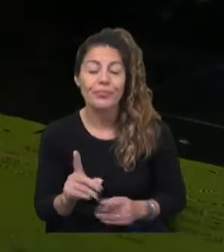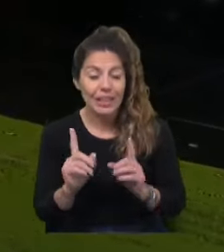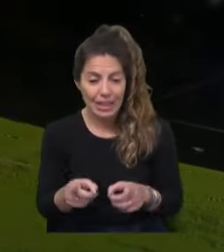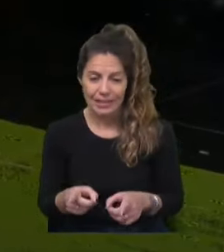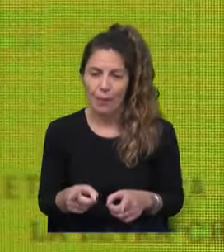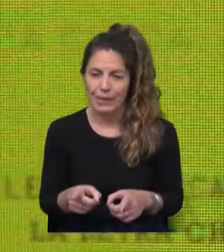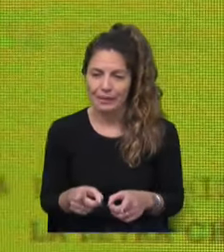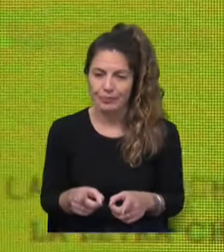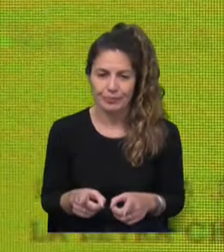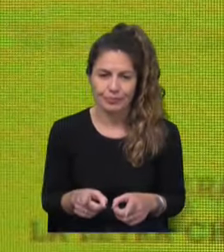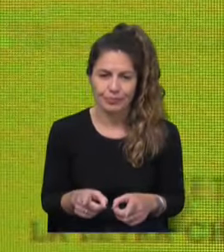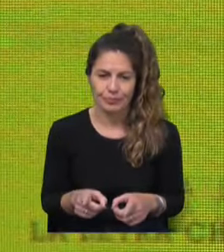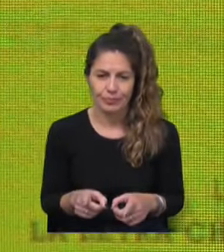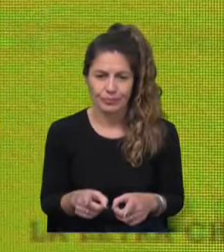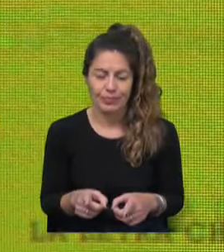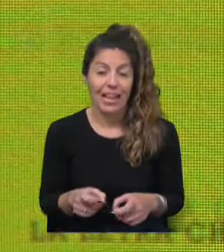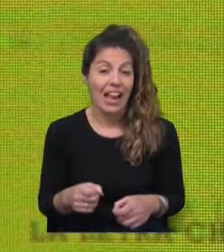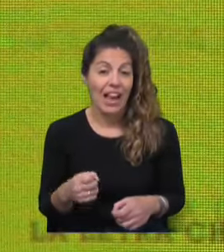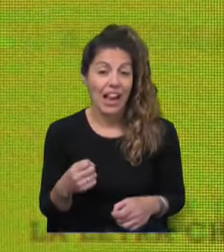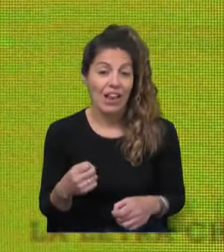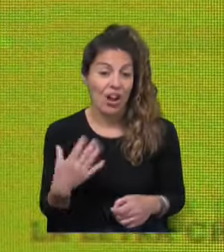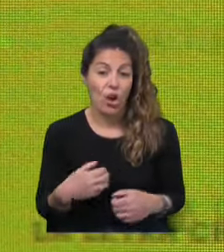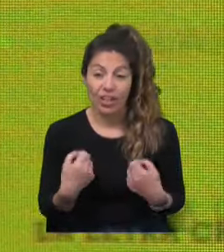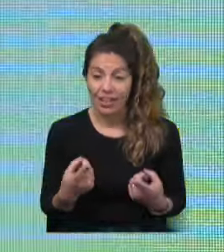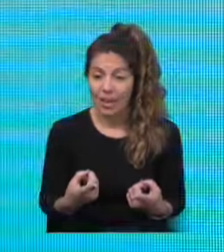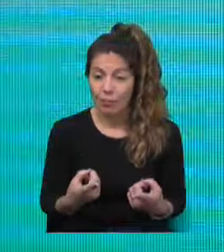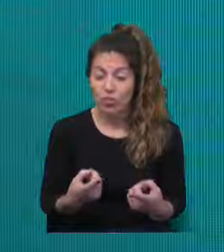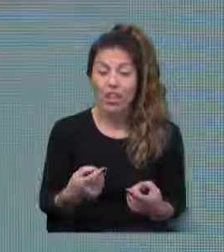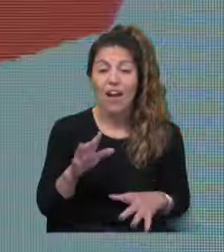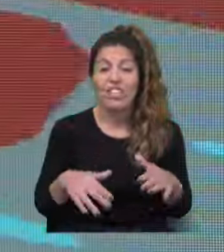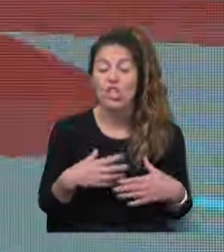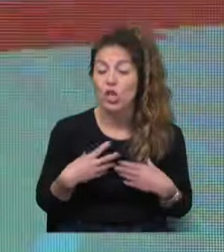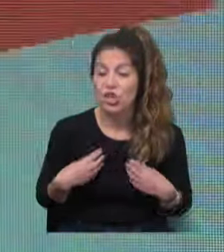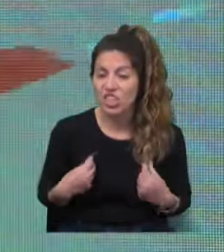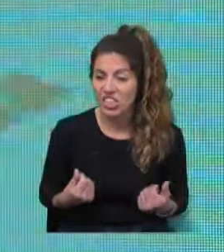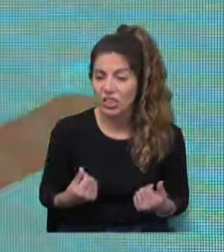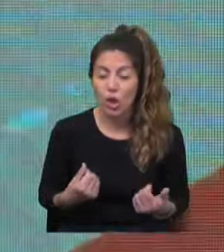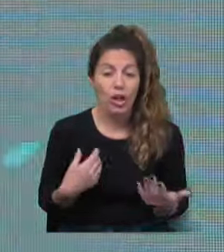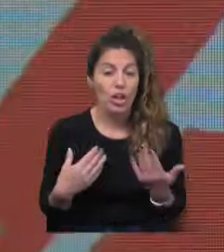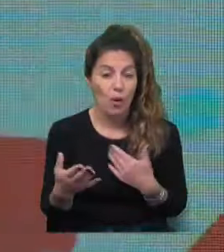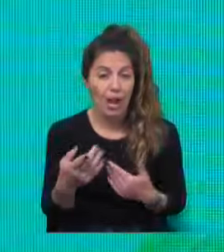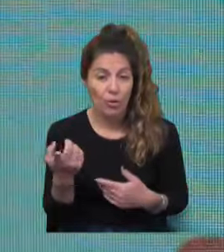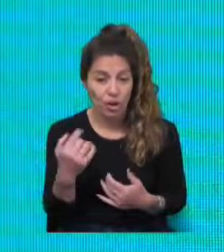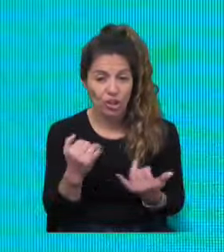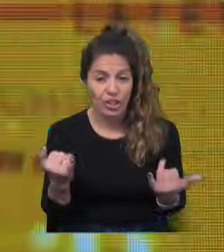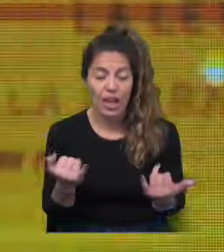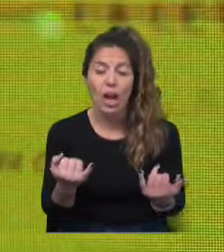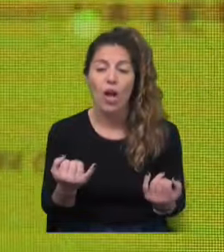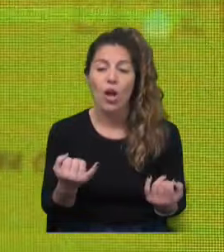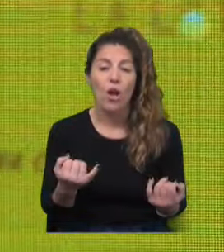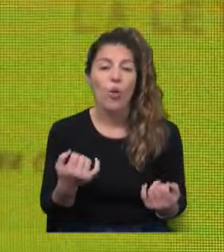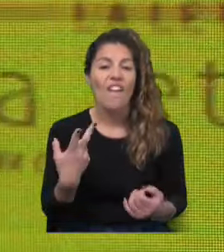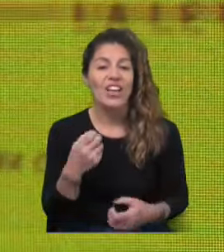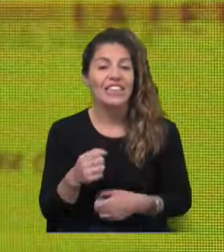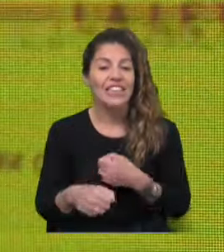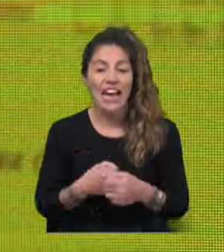también no sé, el valor que le damos, porque a veces yo siento, y lo hablábamos el otro día en la redacción del diario, cuando hace 20